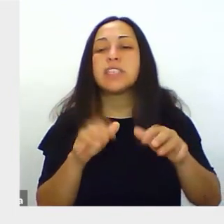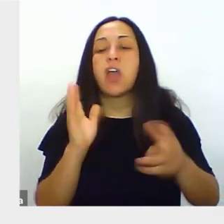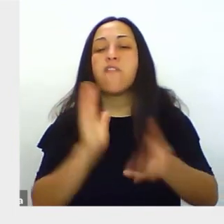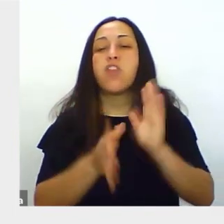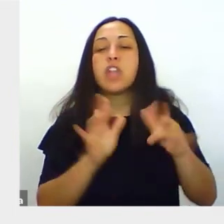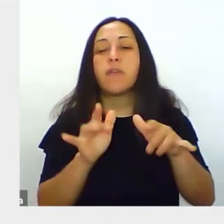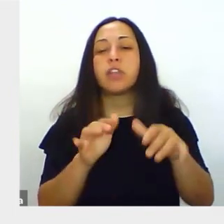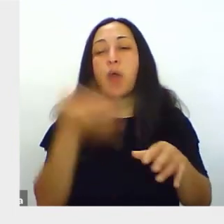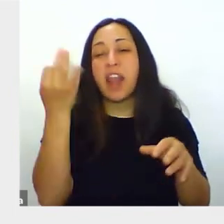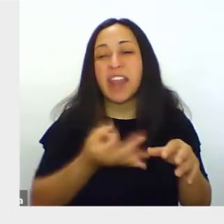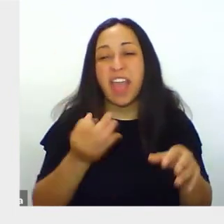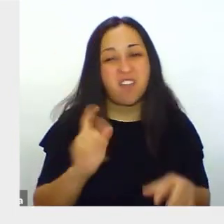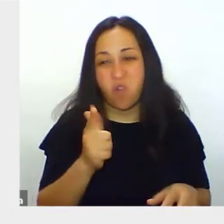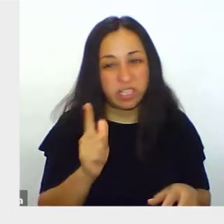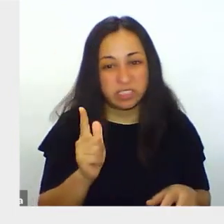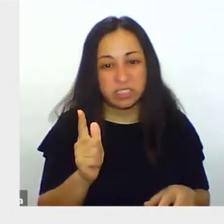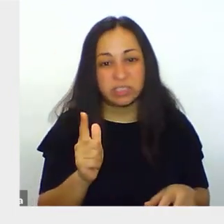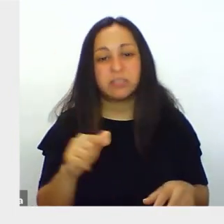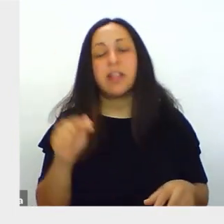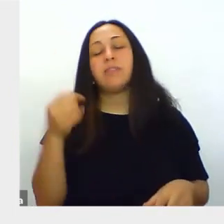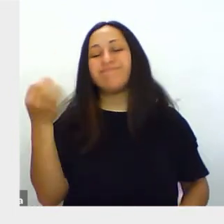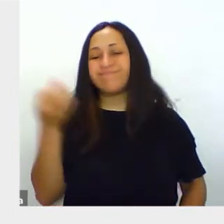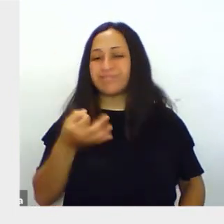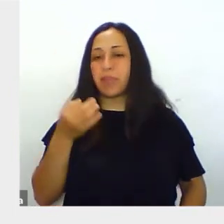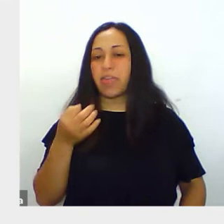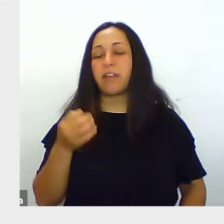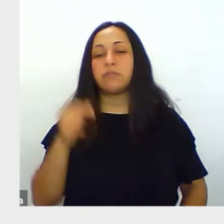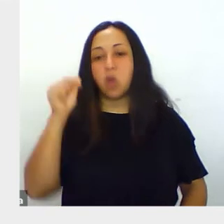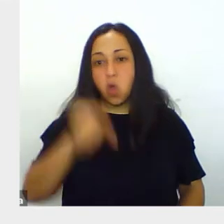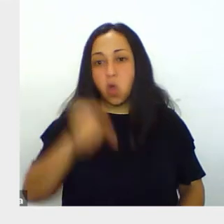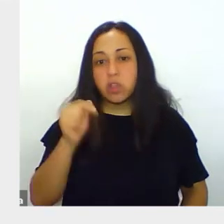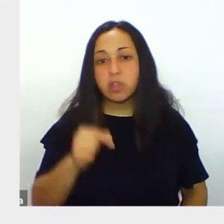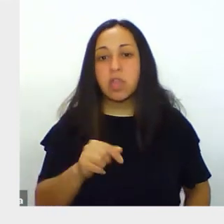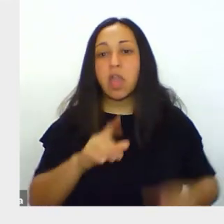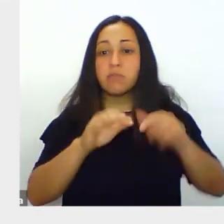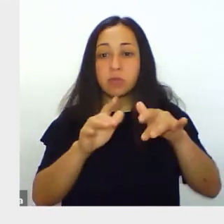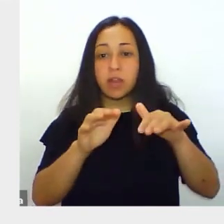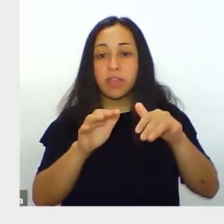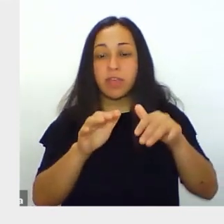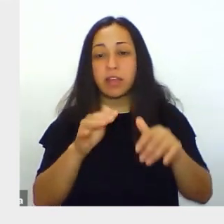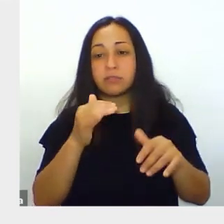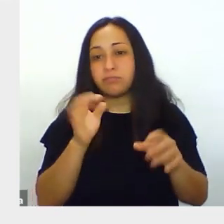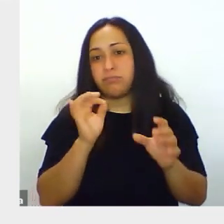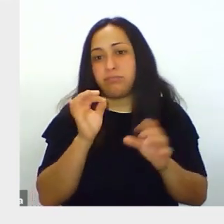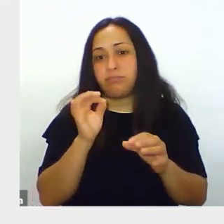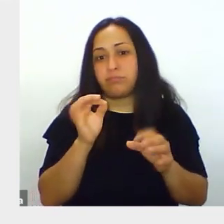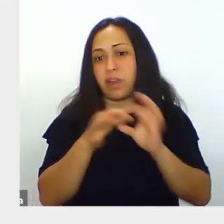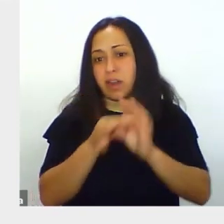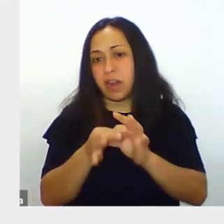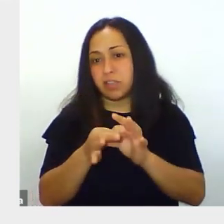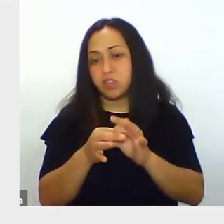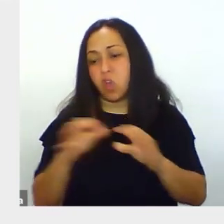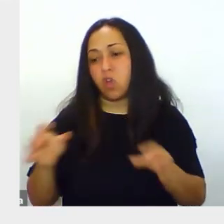real en la vida de las personas. Bueno, y la verdad es que hoy en día la virtualidad ya está íntimamente relacionada con nuestra